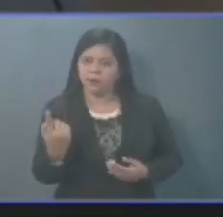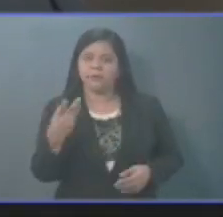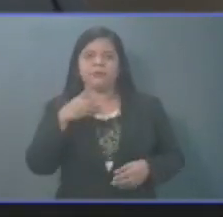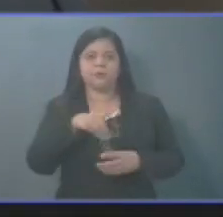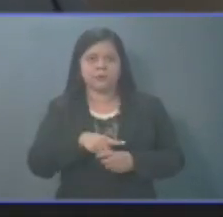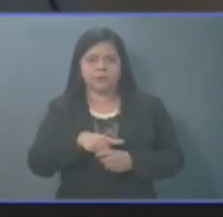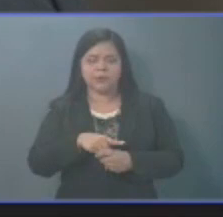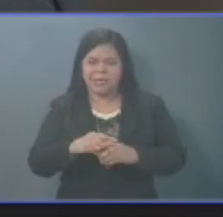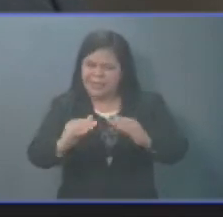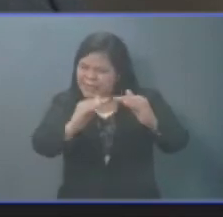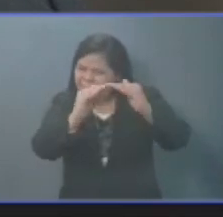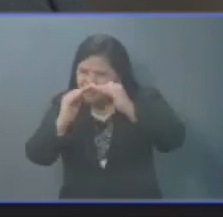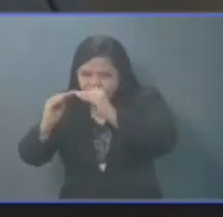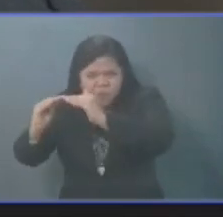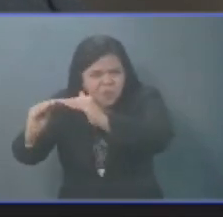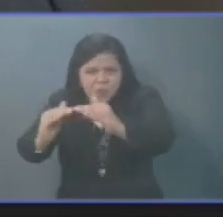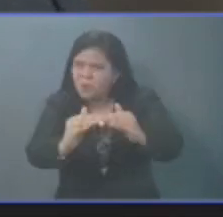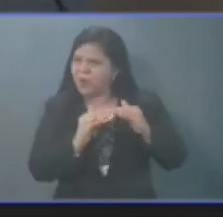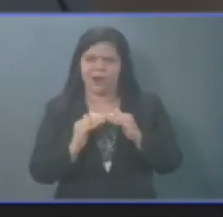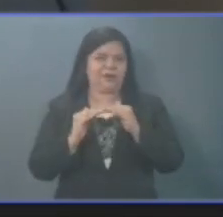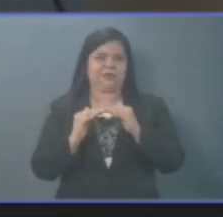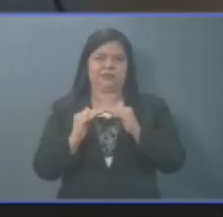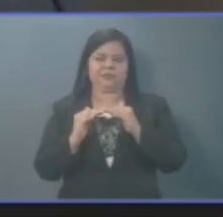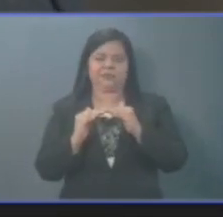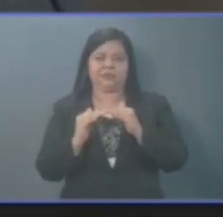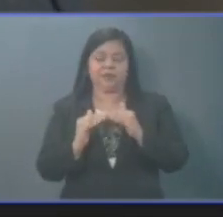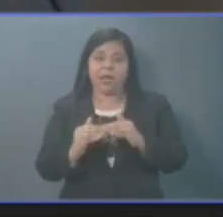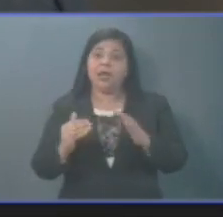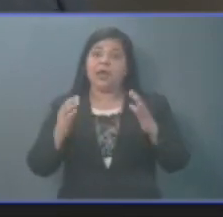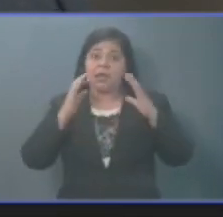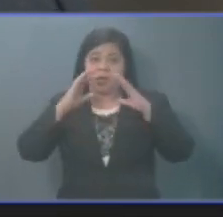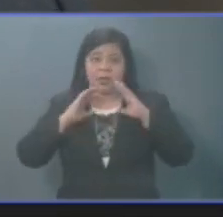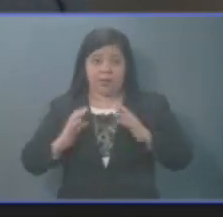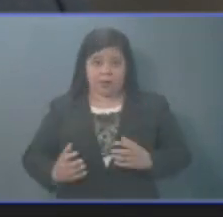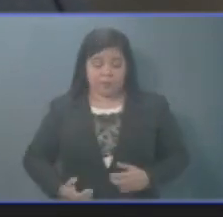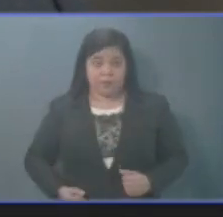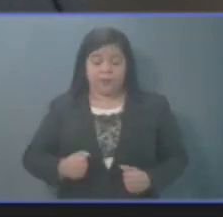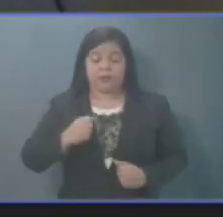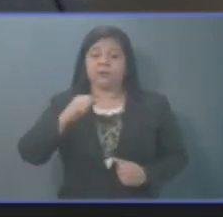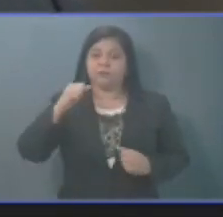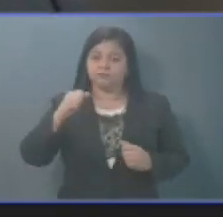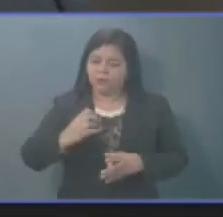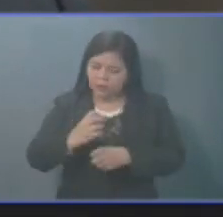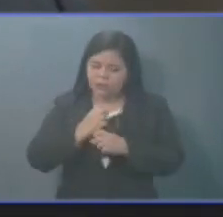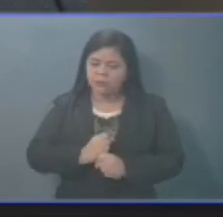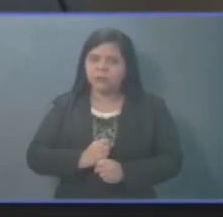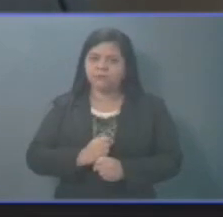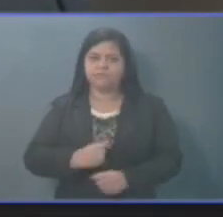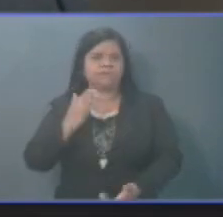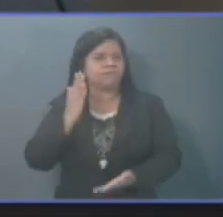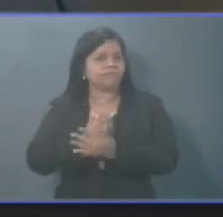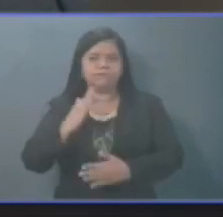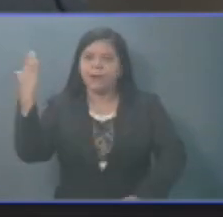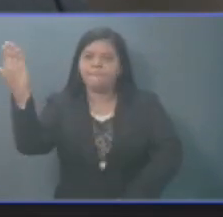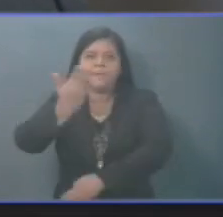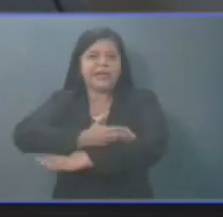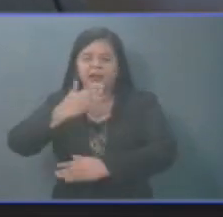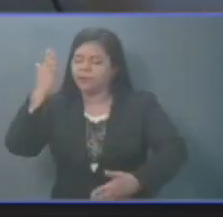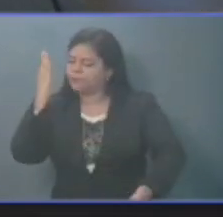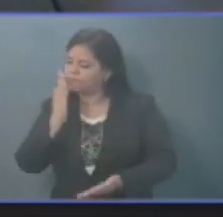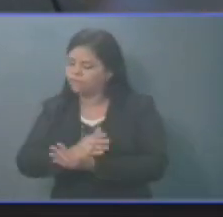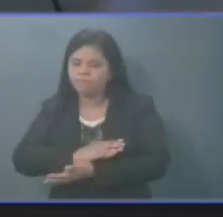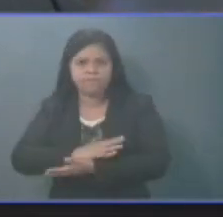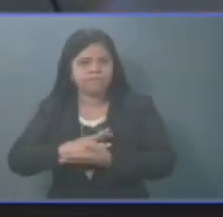discapacidad en igualdad de condiciones. El Estado garantizará la eliminación de barreras que obstaculicen el